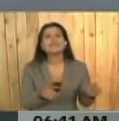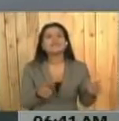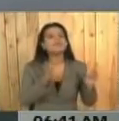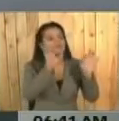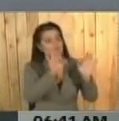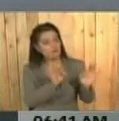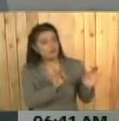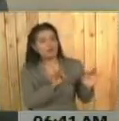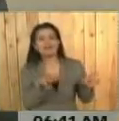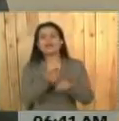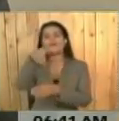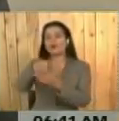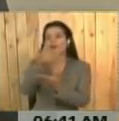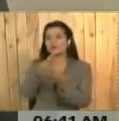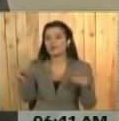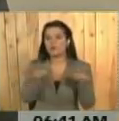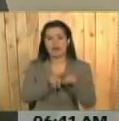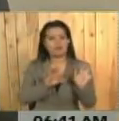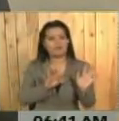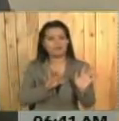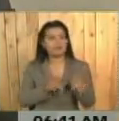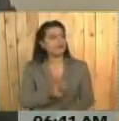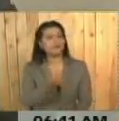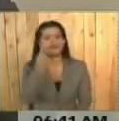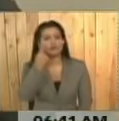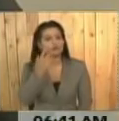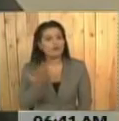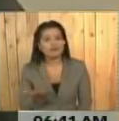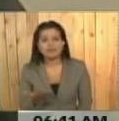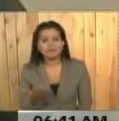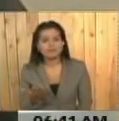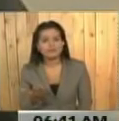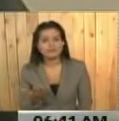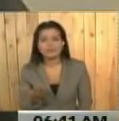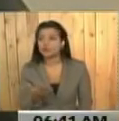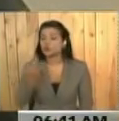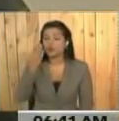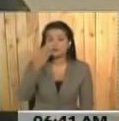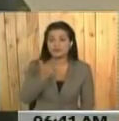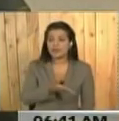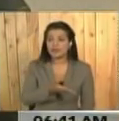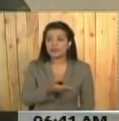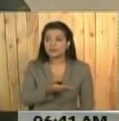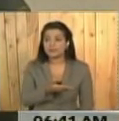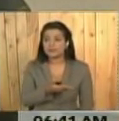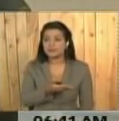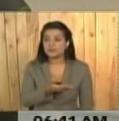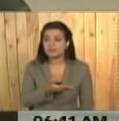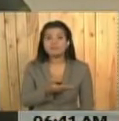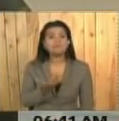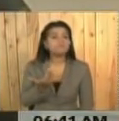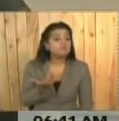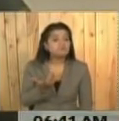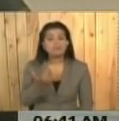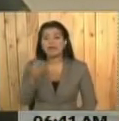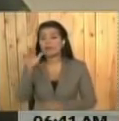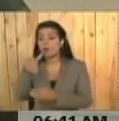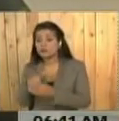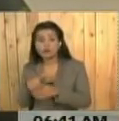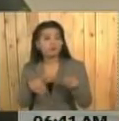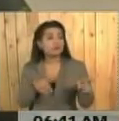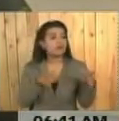revocatorio tienen una uno no sabe cuál es es menos importante en este en este momento